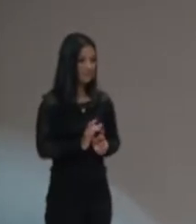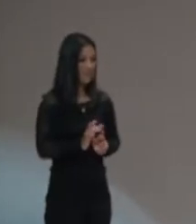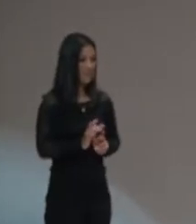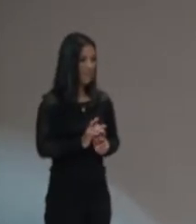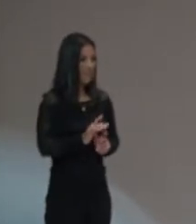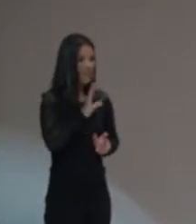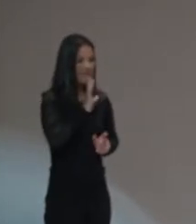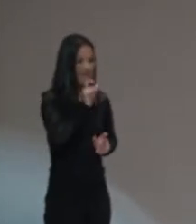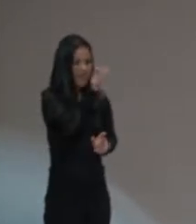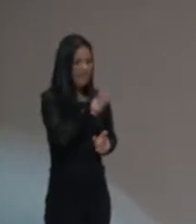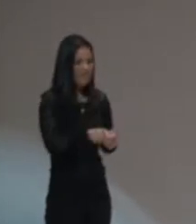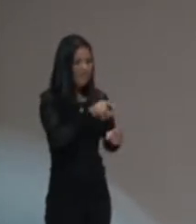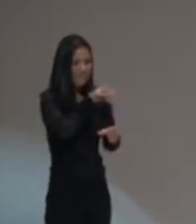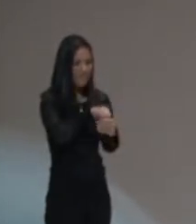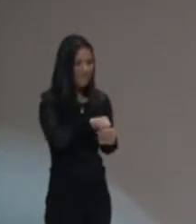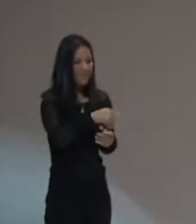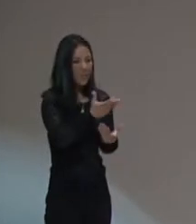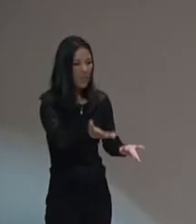como persona.